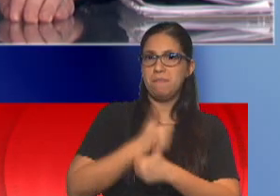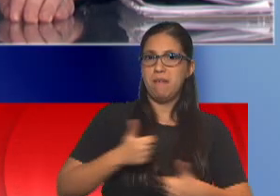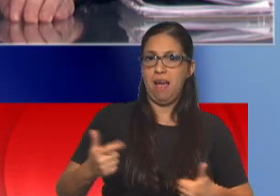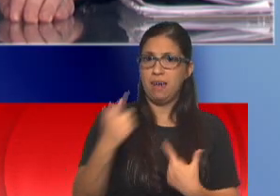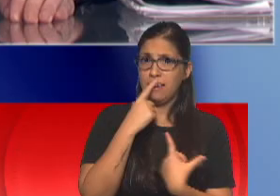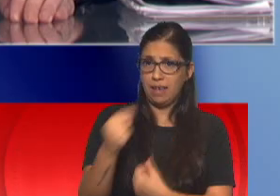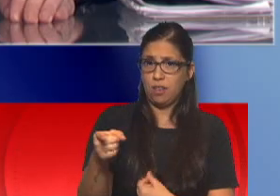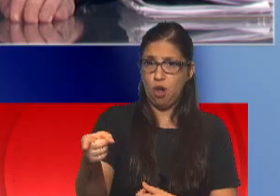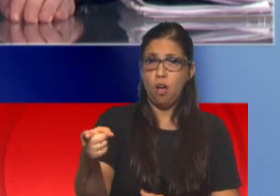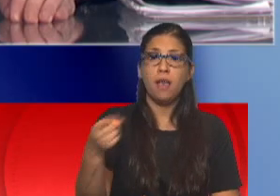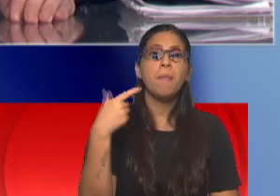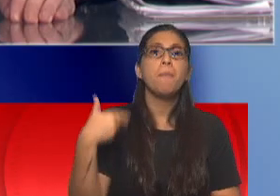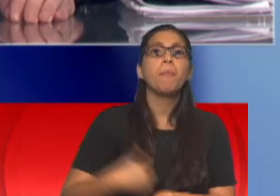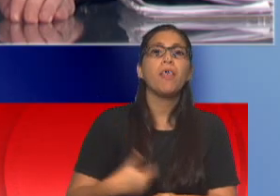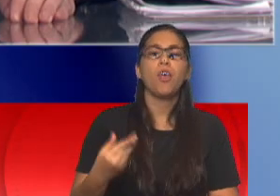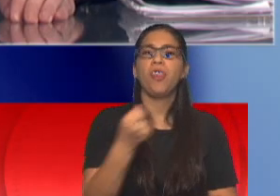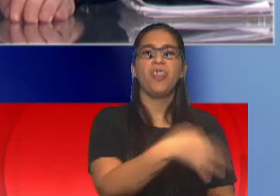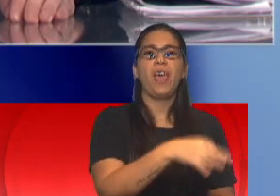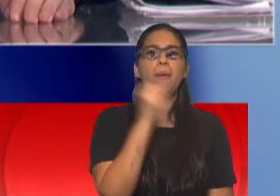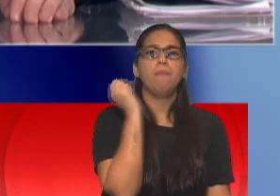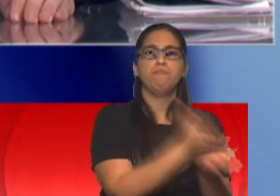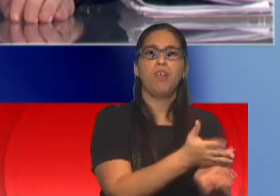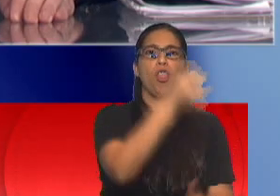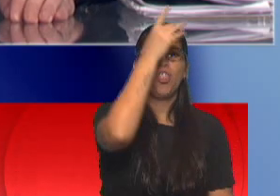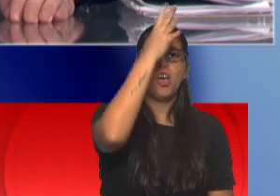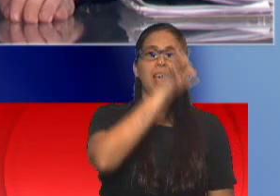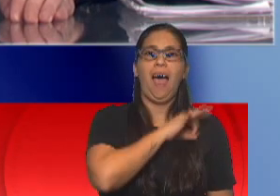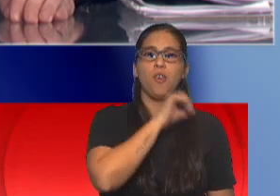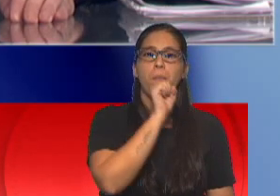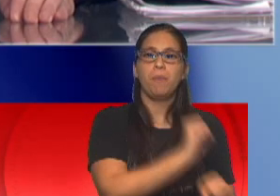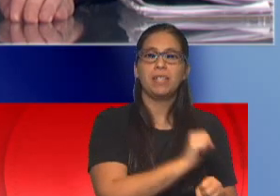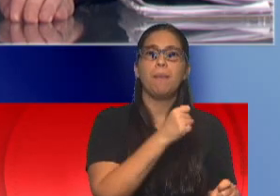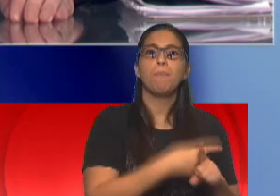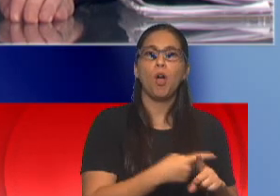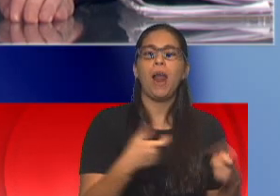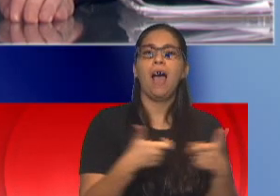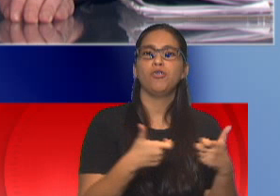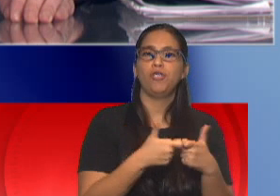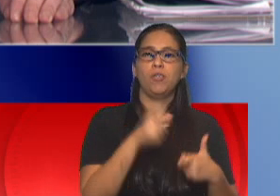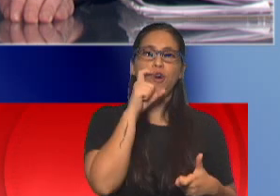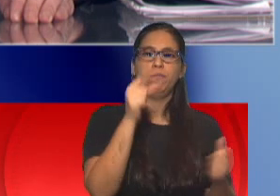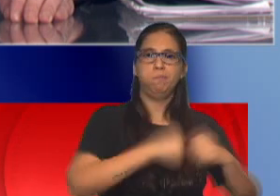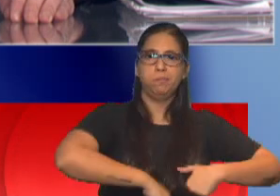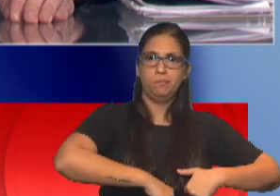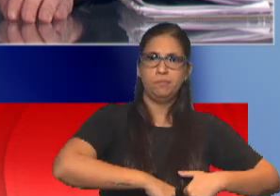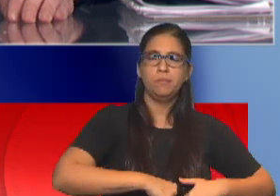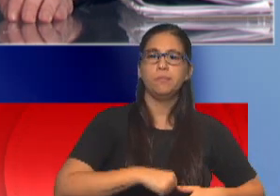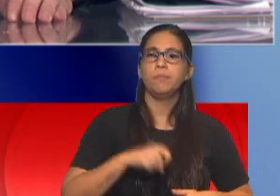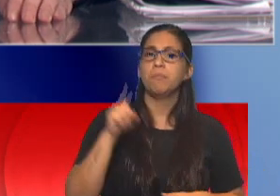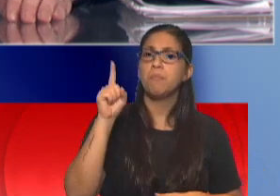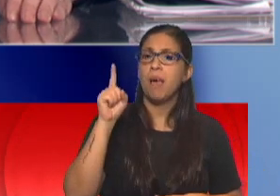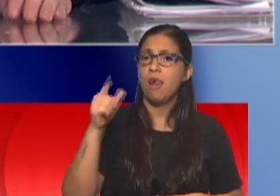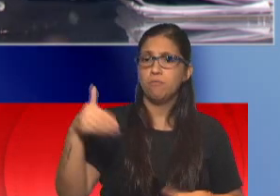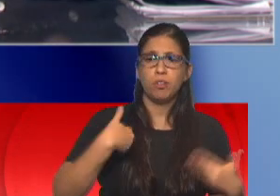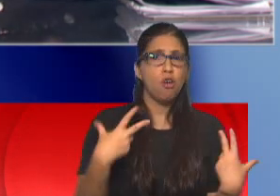queja, es que se la condene a 12 años de prisión por el delito de asociación ilícita. Ahora bien, si la